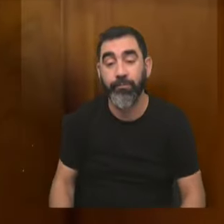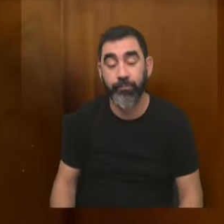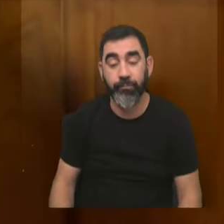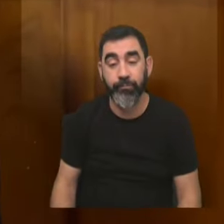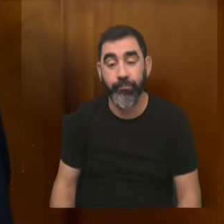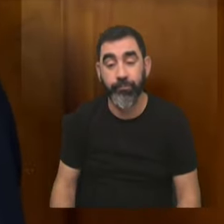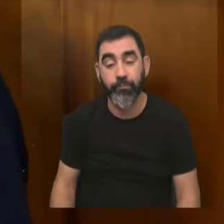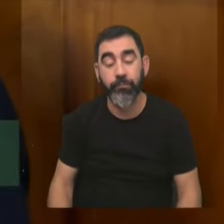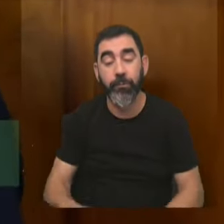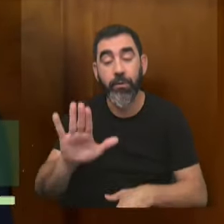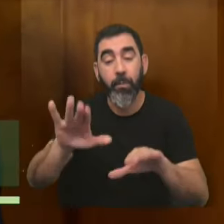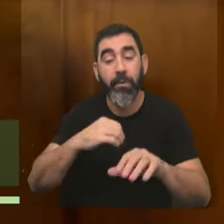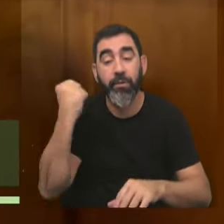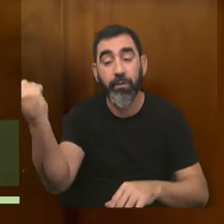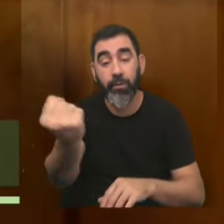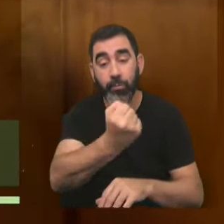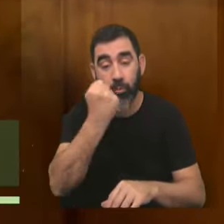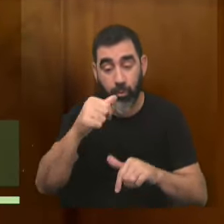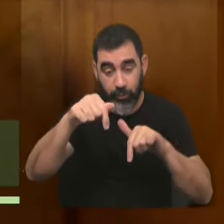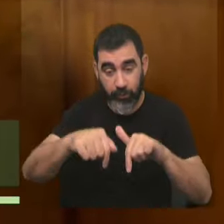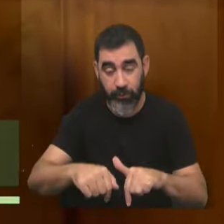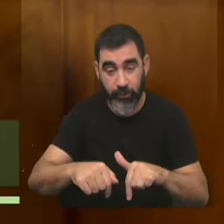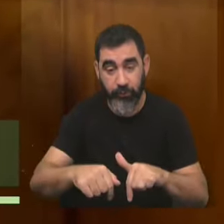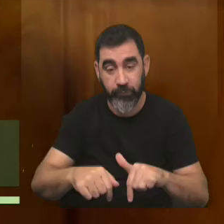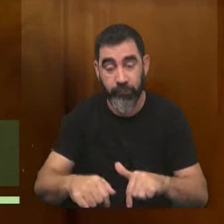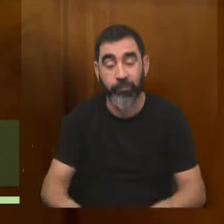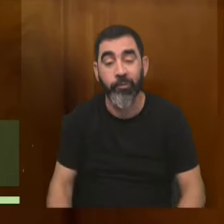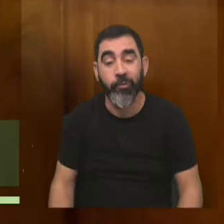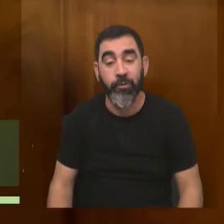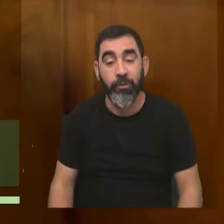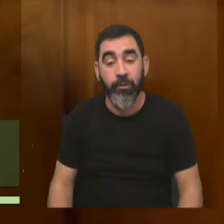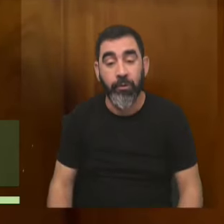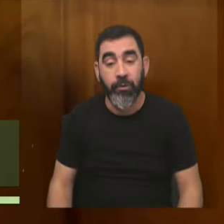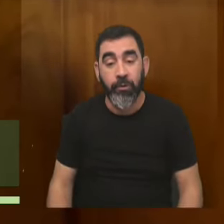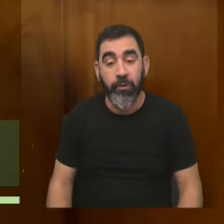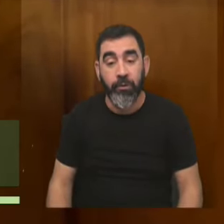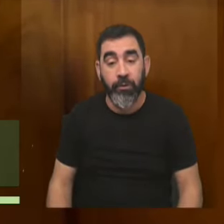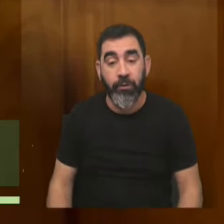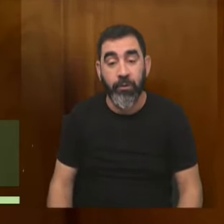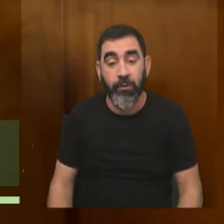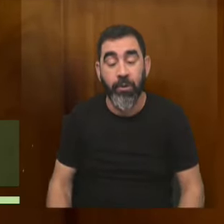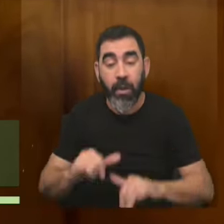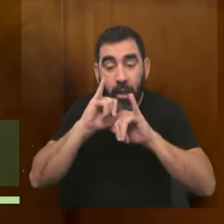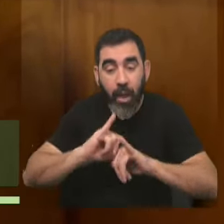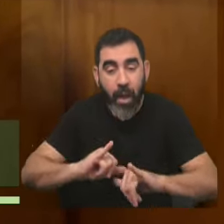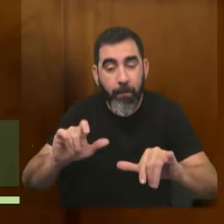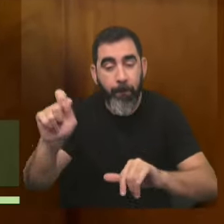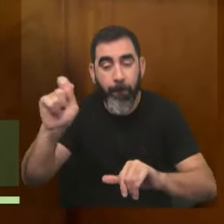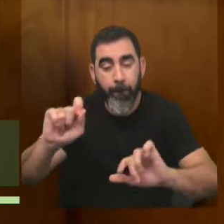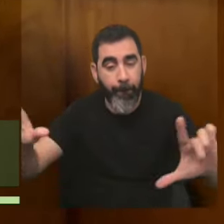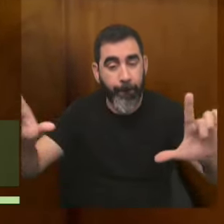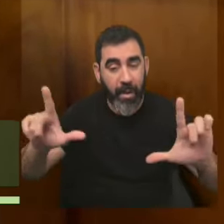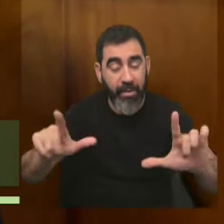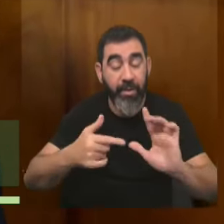acá lo más importante mencionar que como bien lo dice nuestra eh campaña de bien público